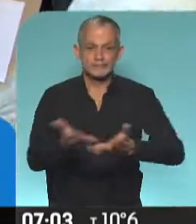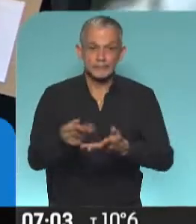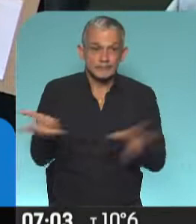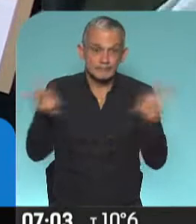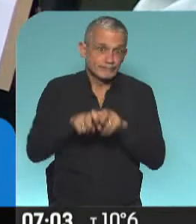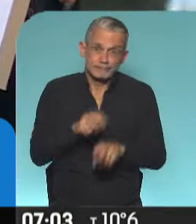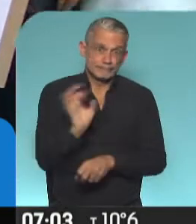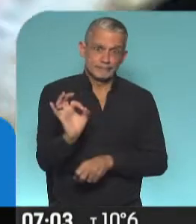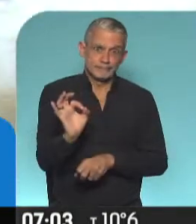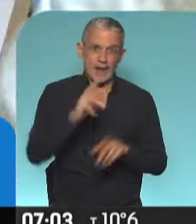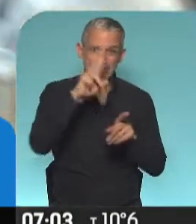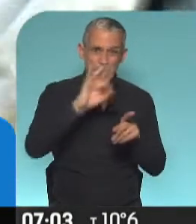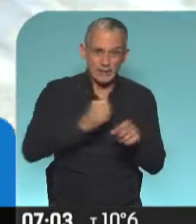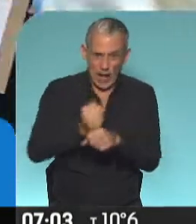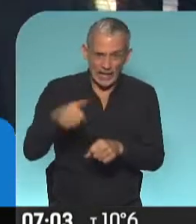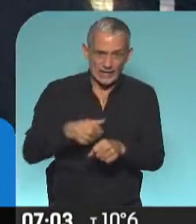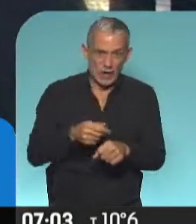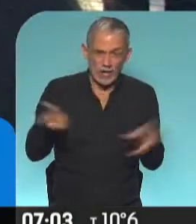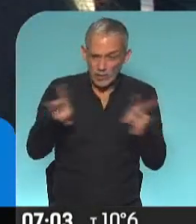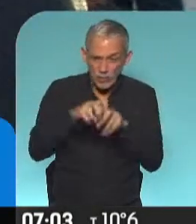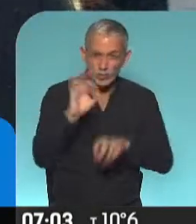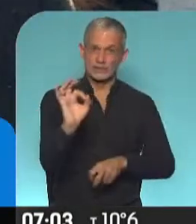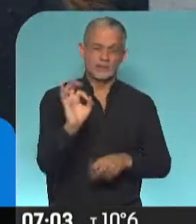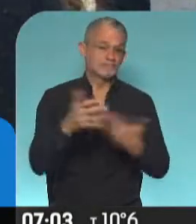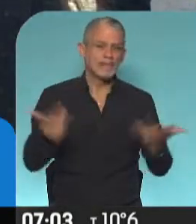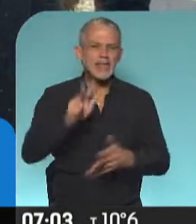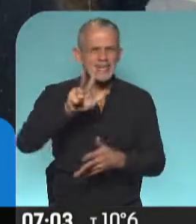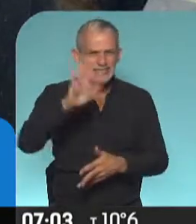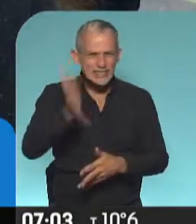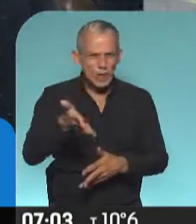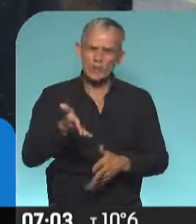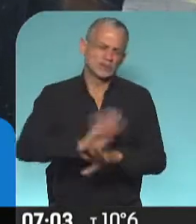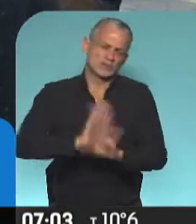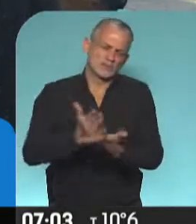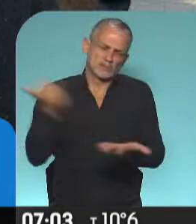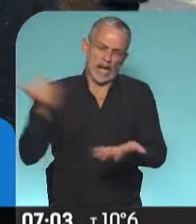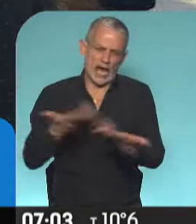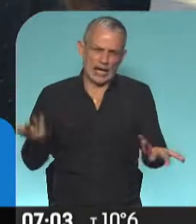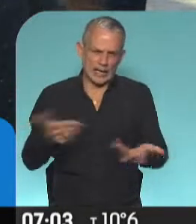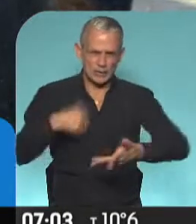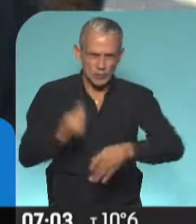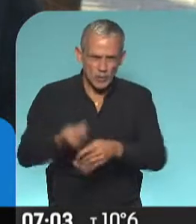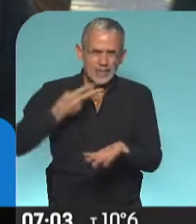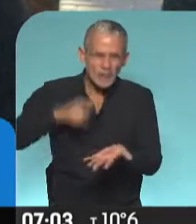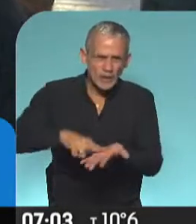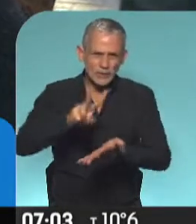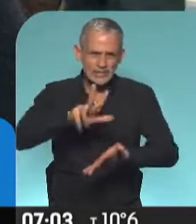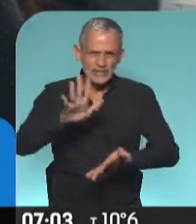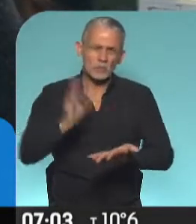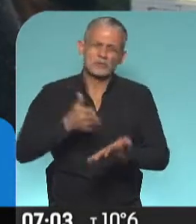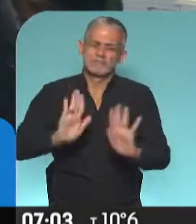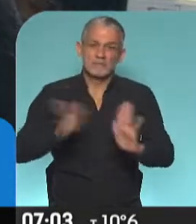facturación desde el mes de marzo. Que lo saquen, el 35% que nos han impuesto. Y por favor, unificación